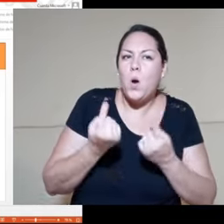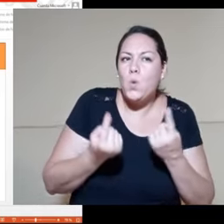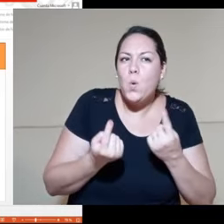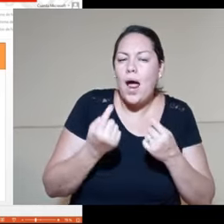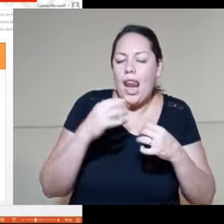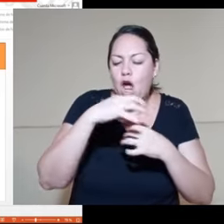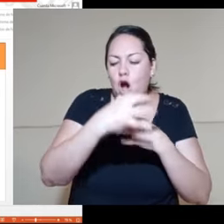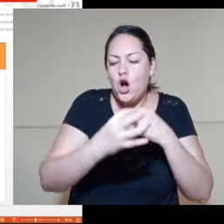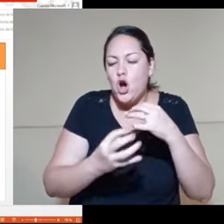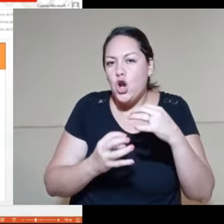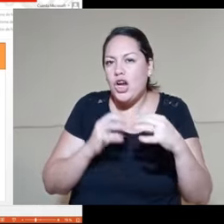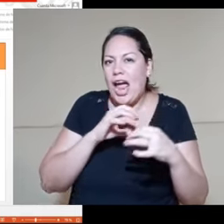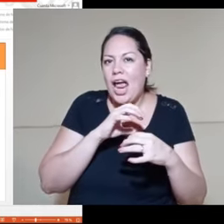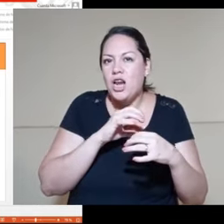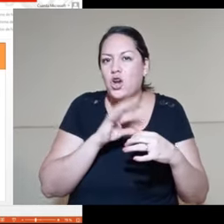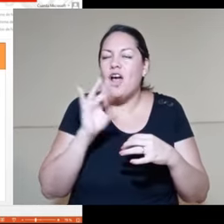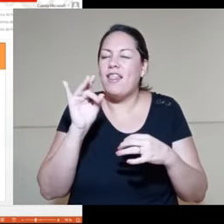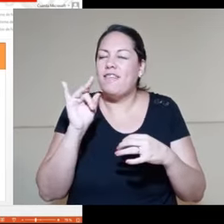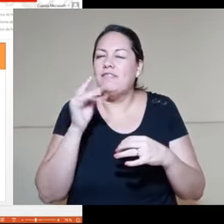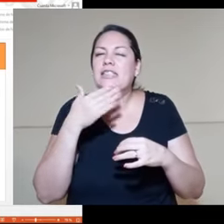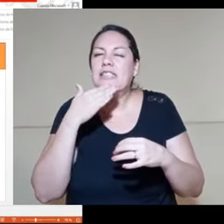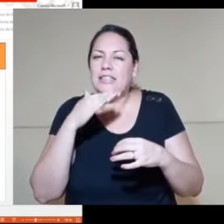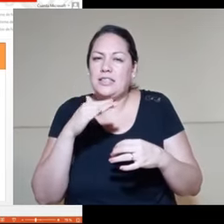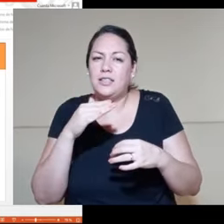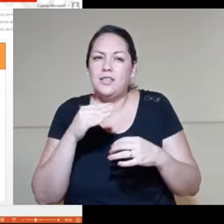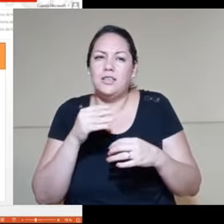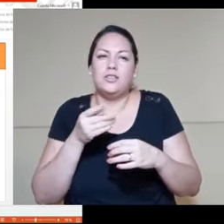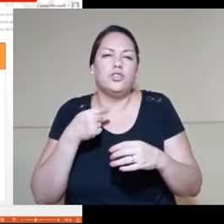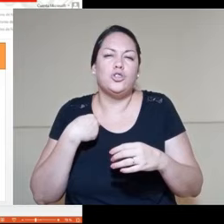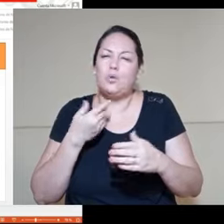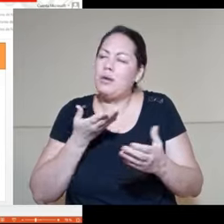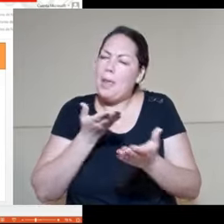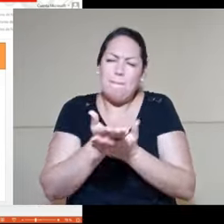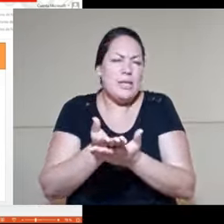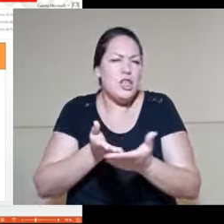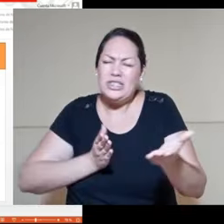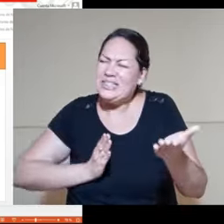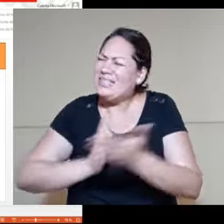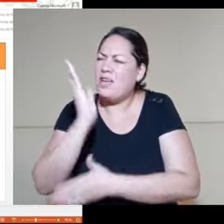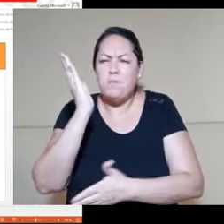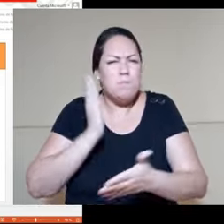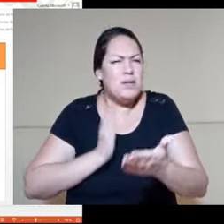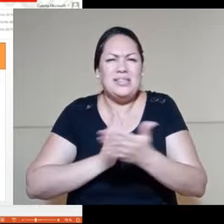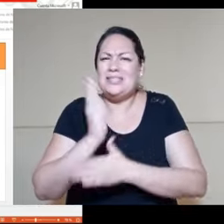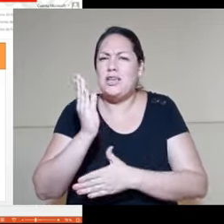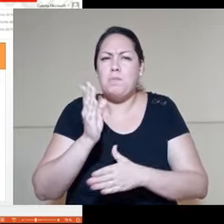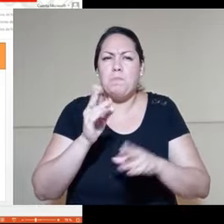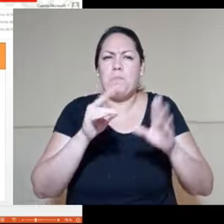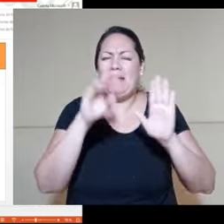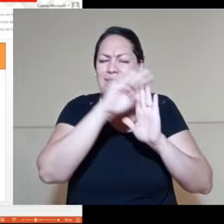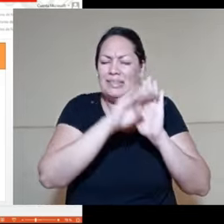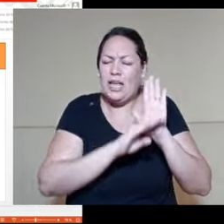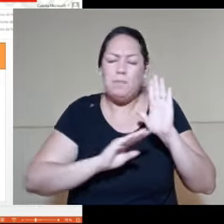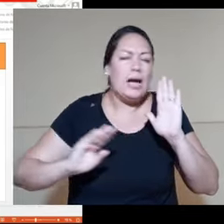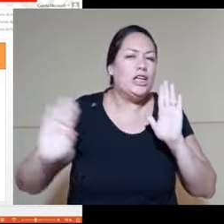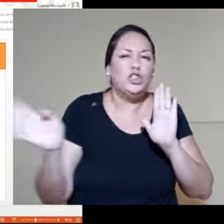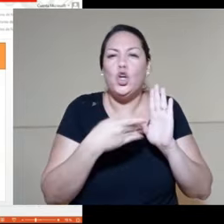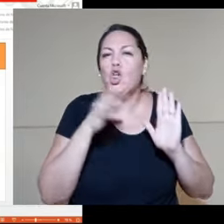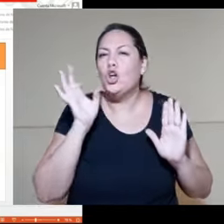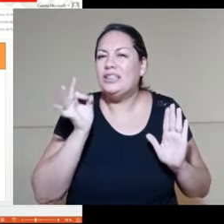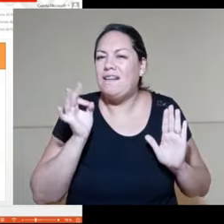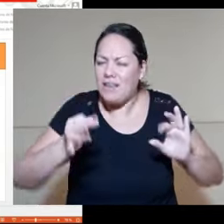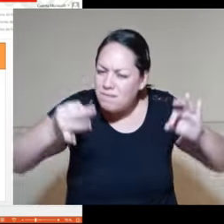lo ubicado y cuál es el órgano, después se les hace muy difícil. Por eso yo soy muy exigente con la materia y